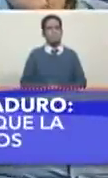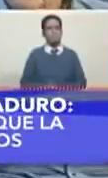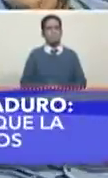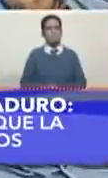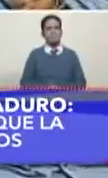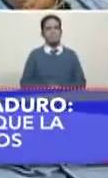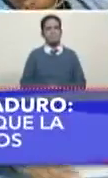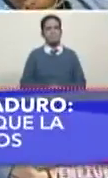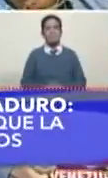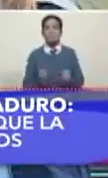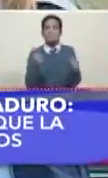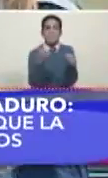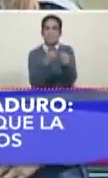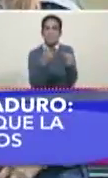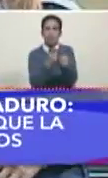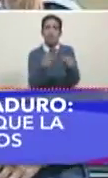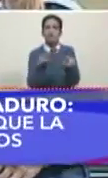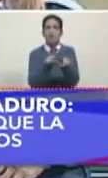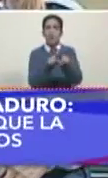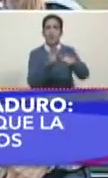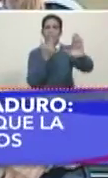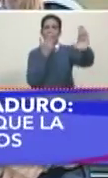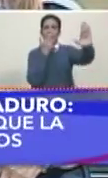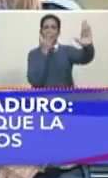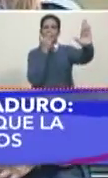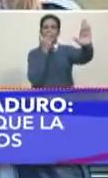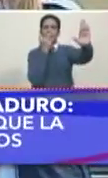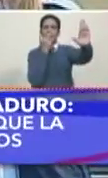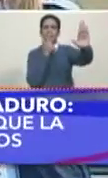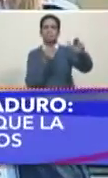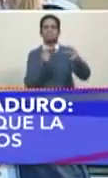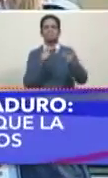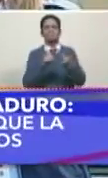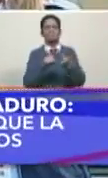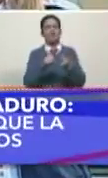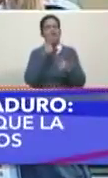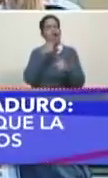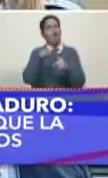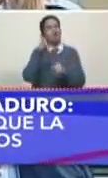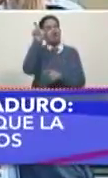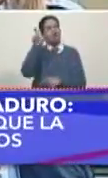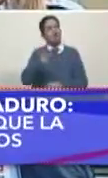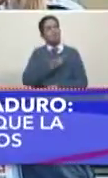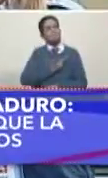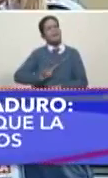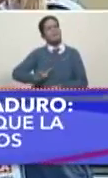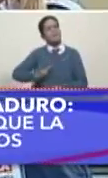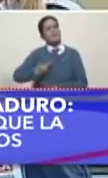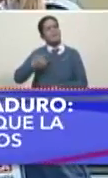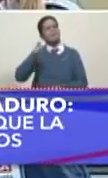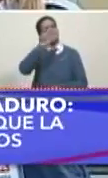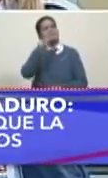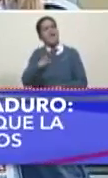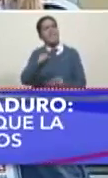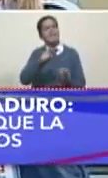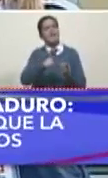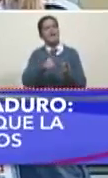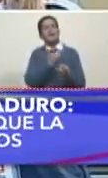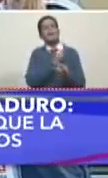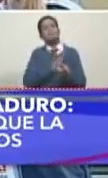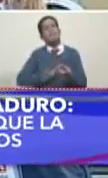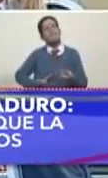Es la persecución de Hitler, de Mussolini, de Pinochet. Iván